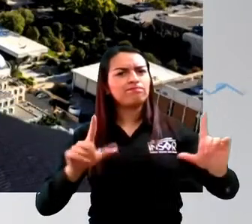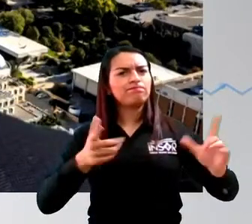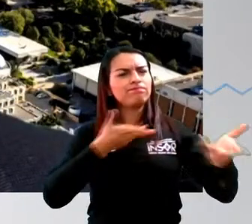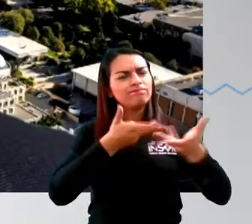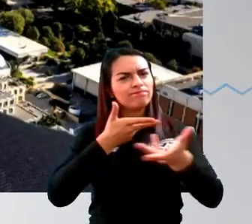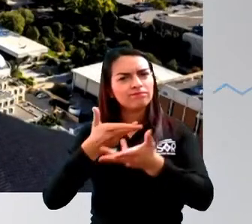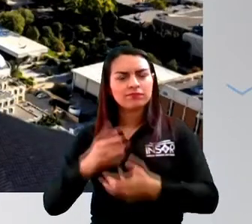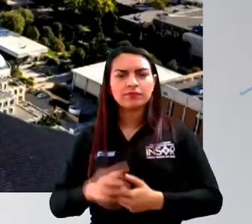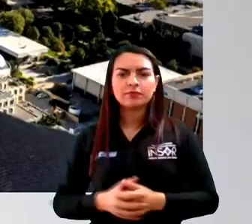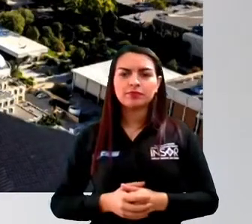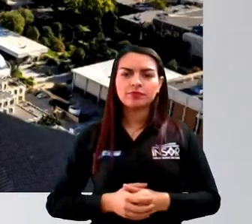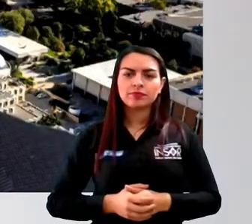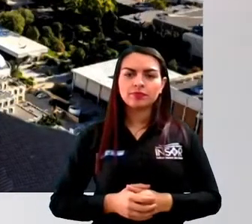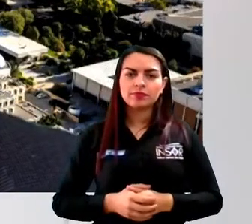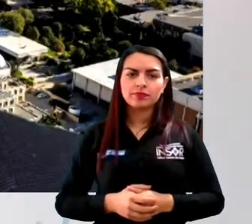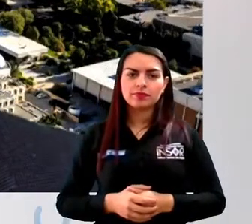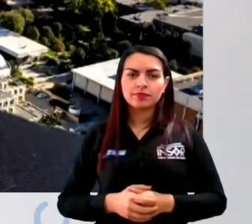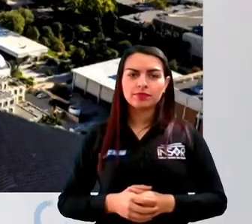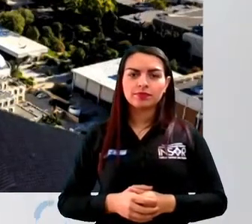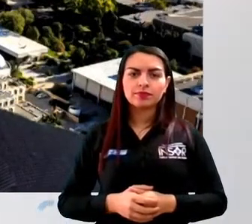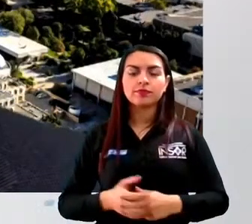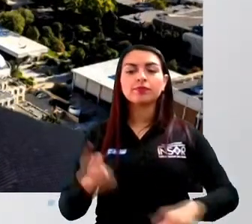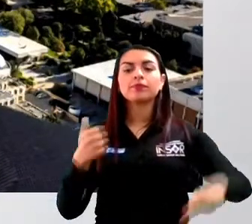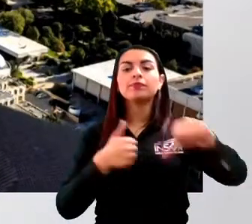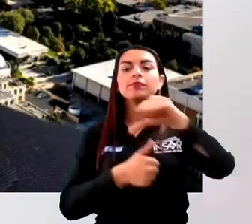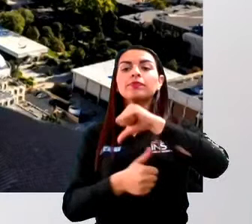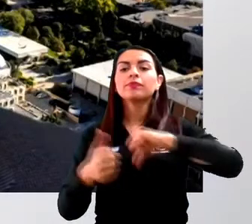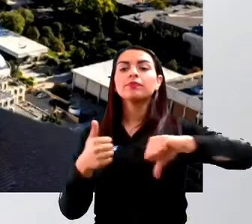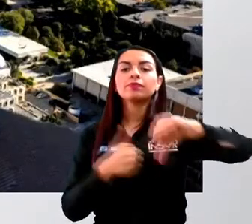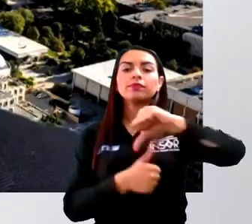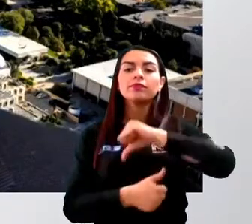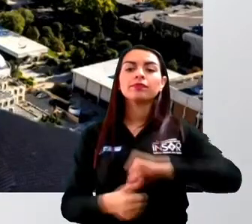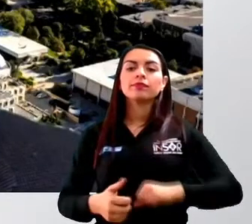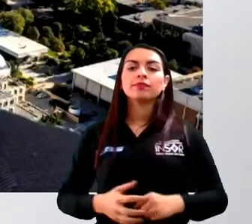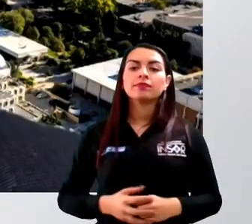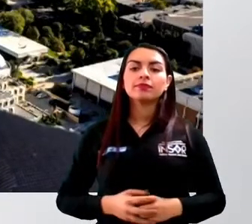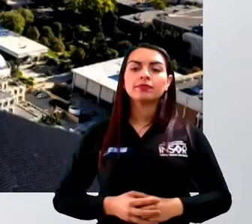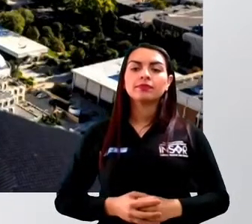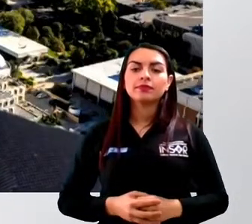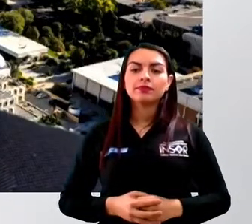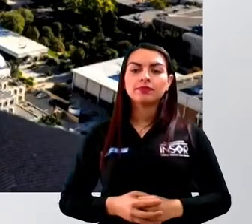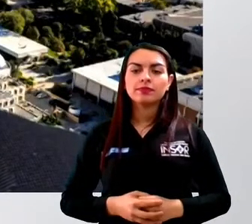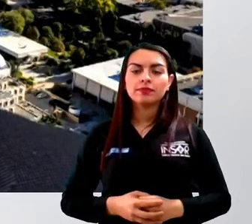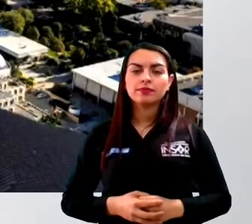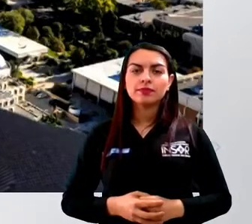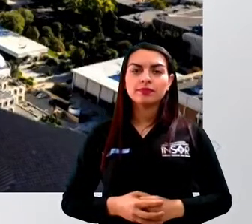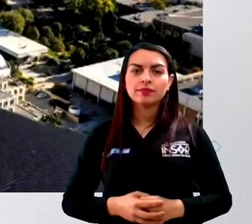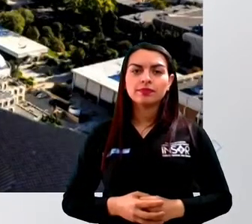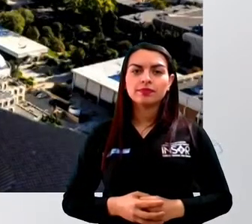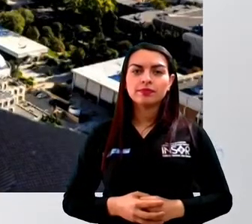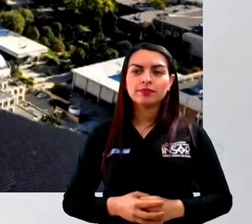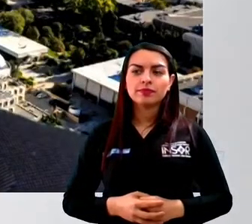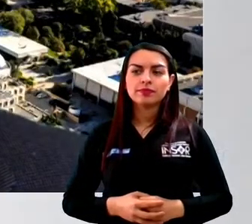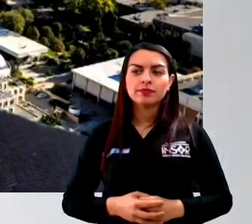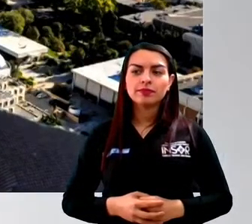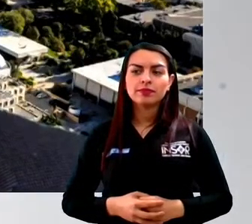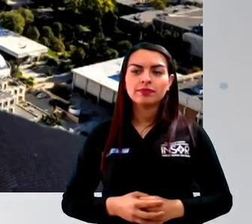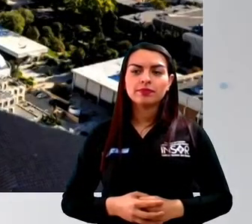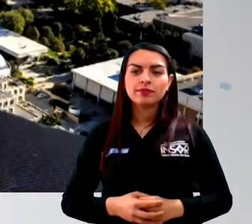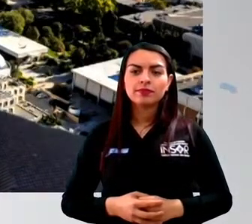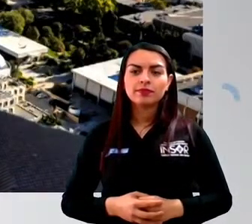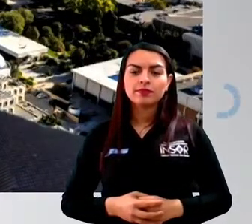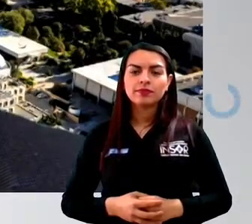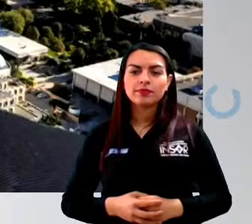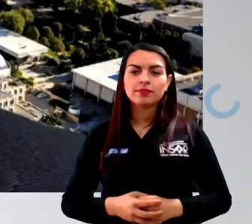Hay muchas estrategias que se están utilizando alrededor de esto. Una de las cosas que creemos que es